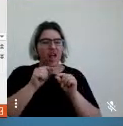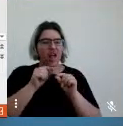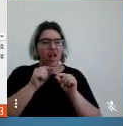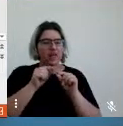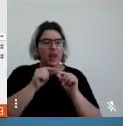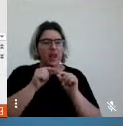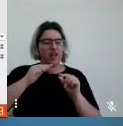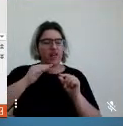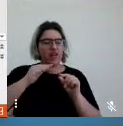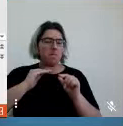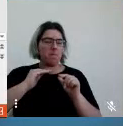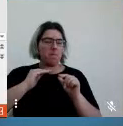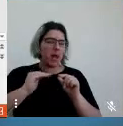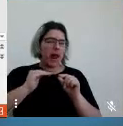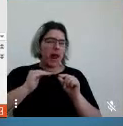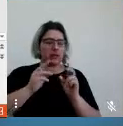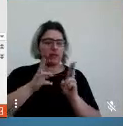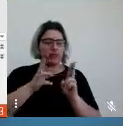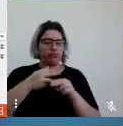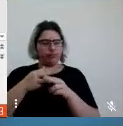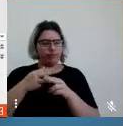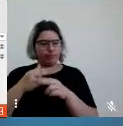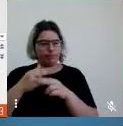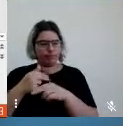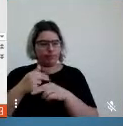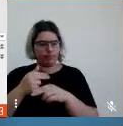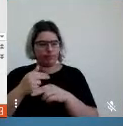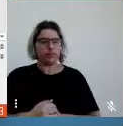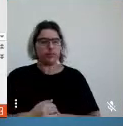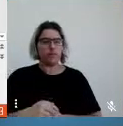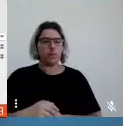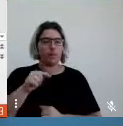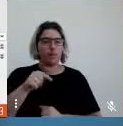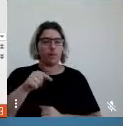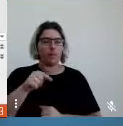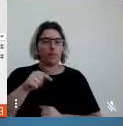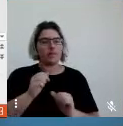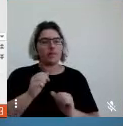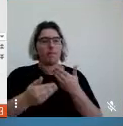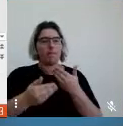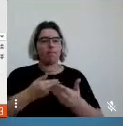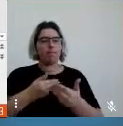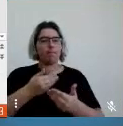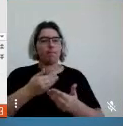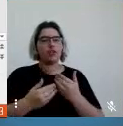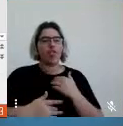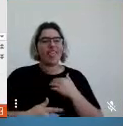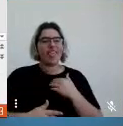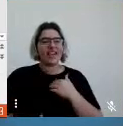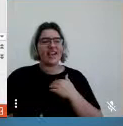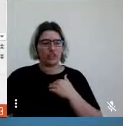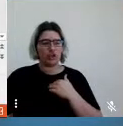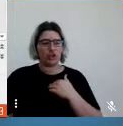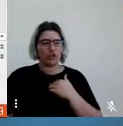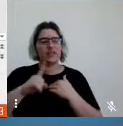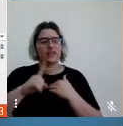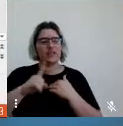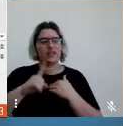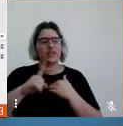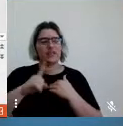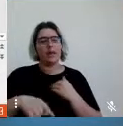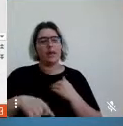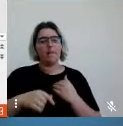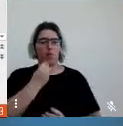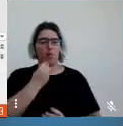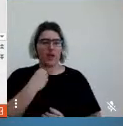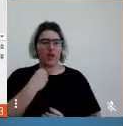ese alimento. En este punto también empieza la digestión y la extracción de todos los nutrientes. Posteriormente